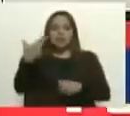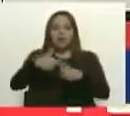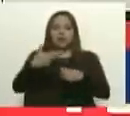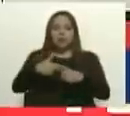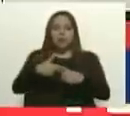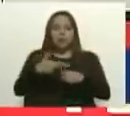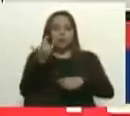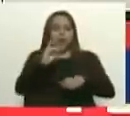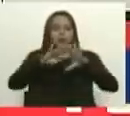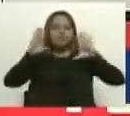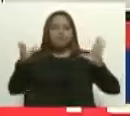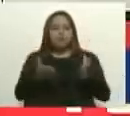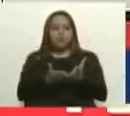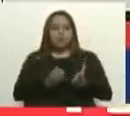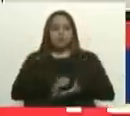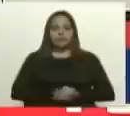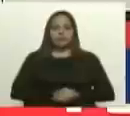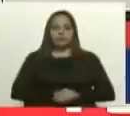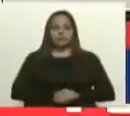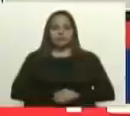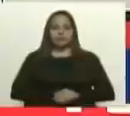mundo.